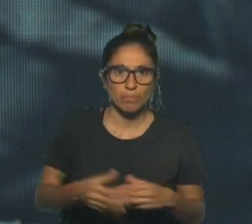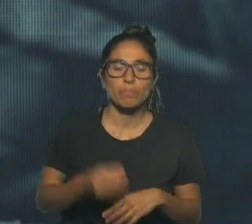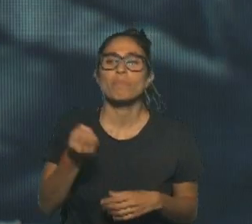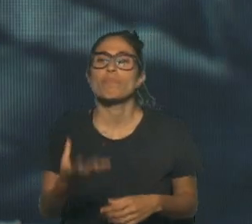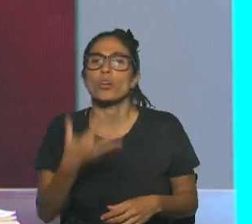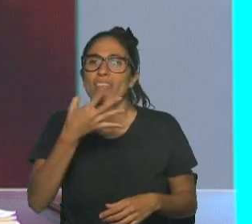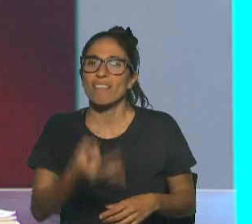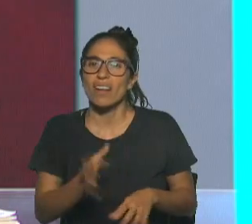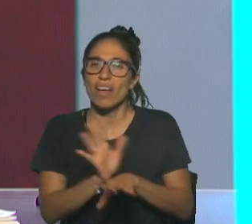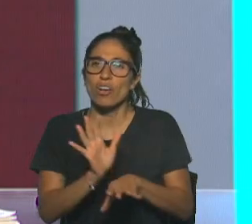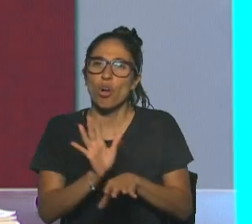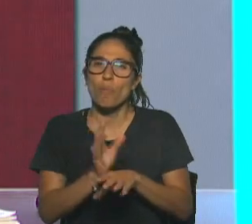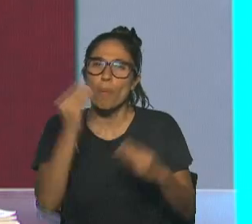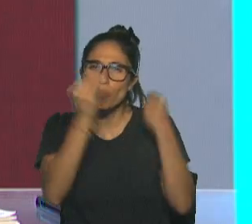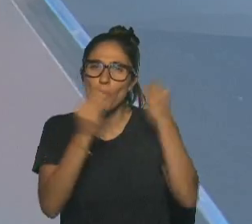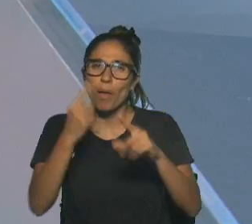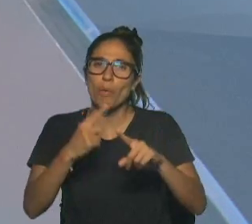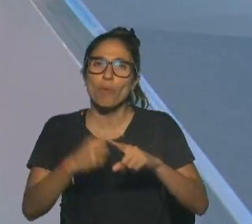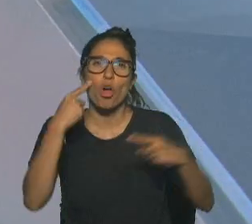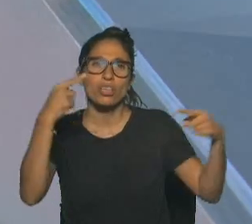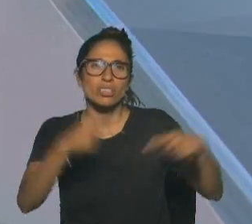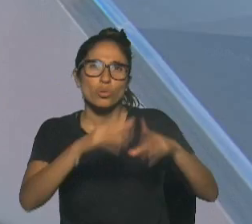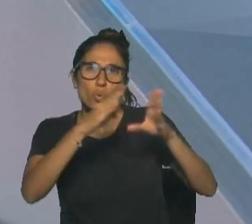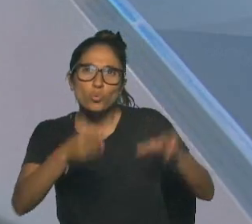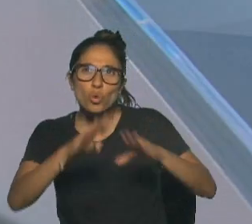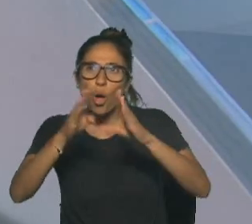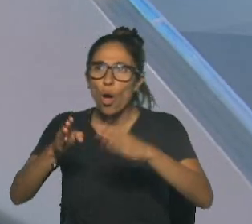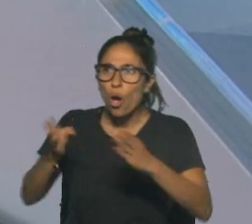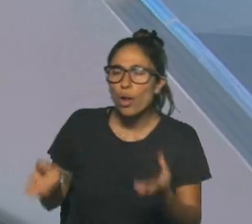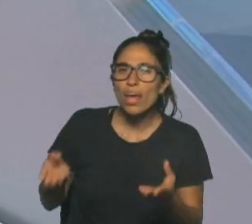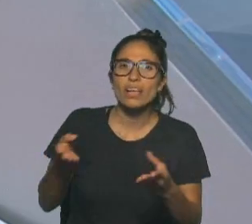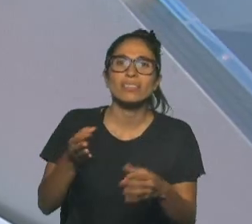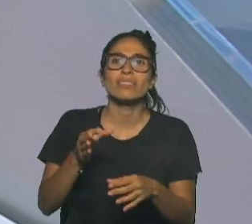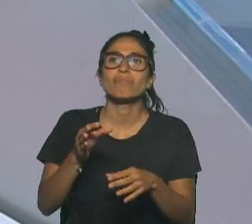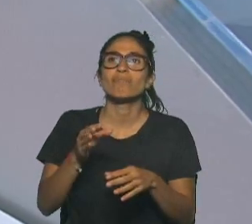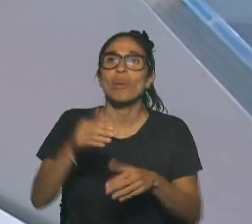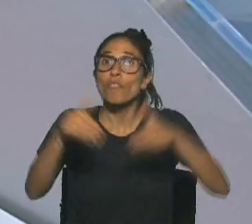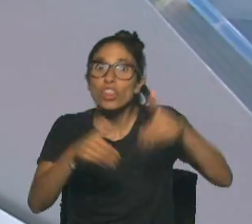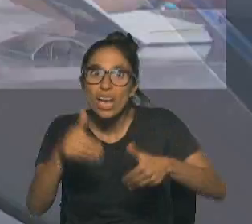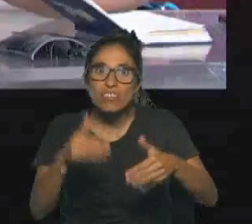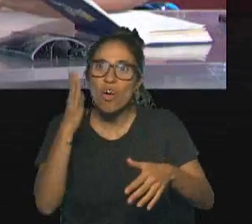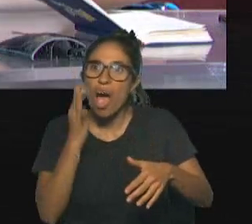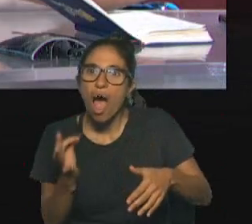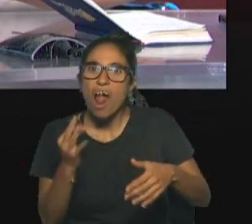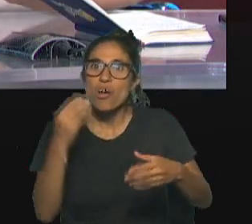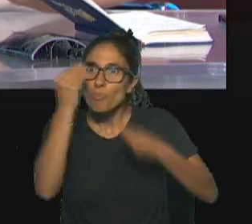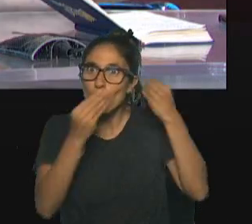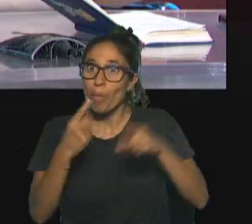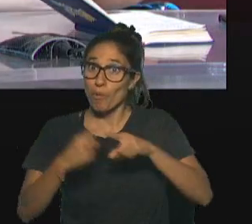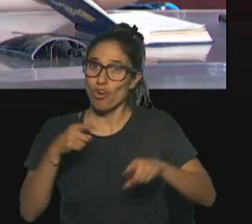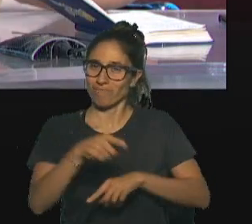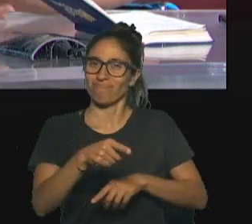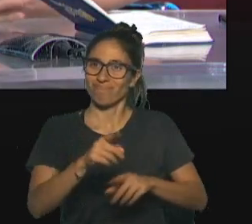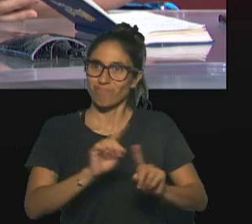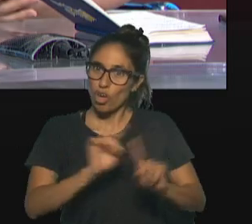instituciones democráticas, digo, que tenga que ver con el llamado a elecciones que ya se tendría que haber dado y que no se llevó adelante. Me parece que eso es